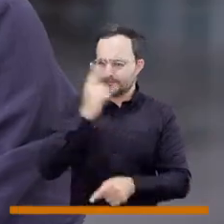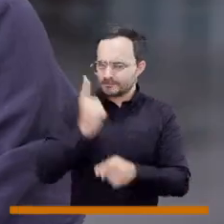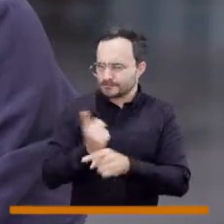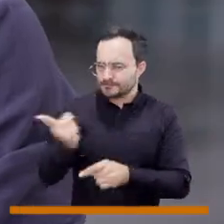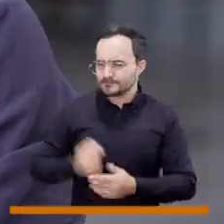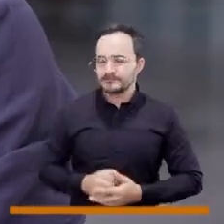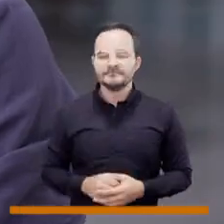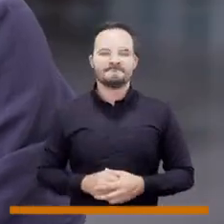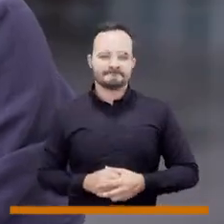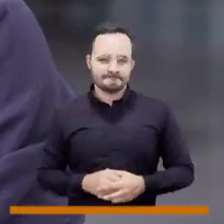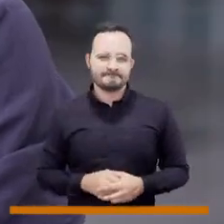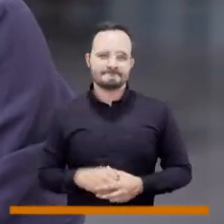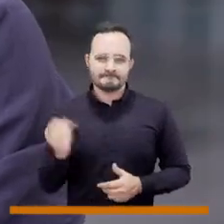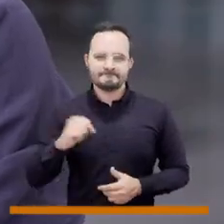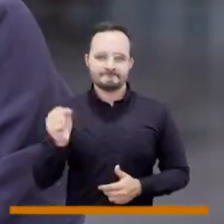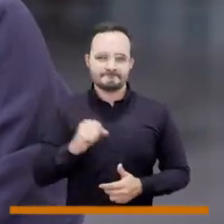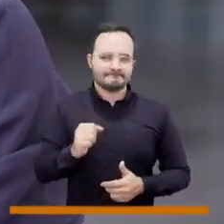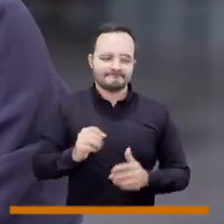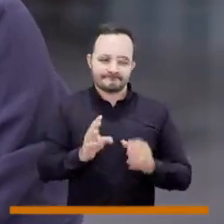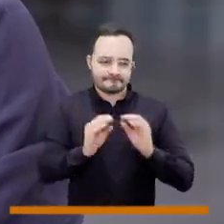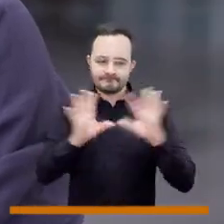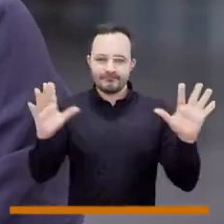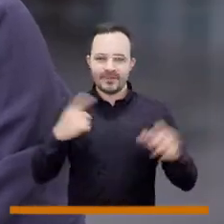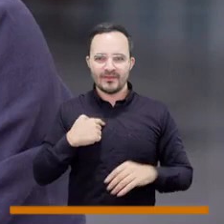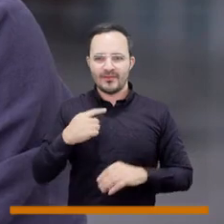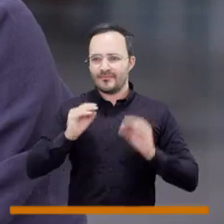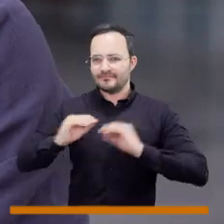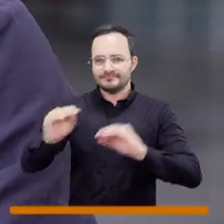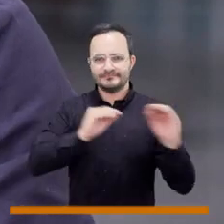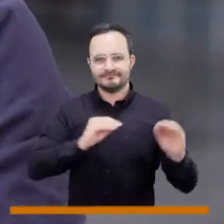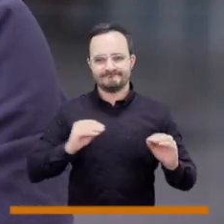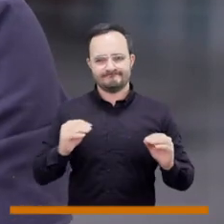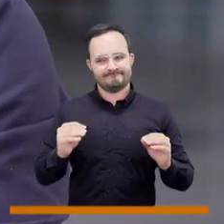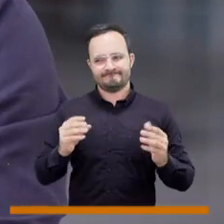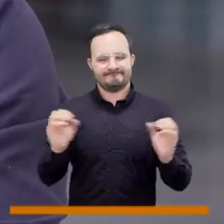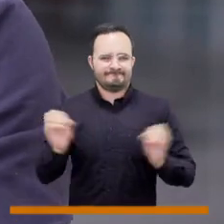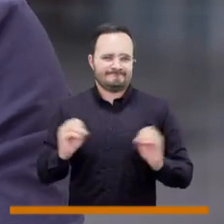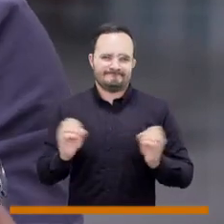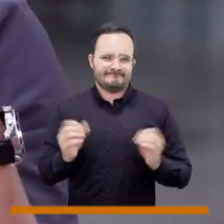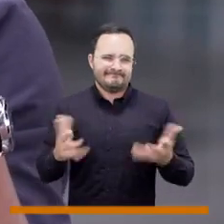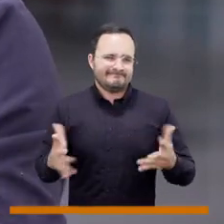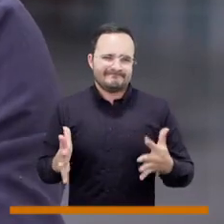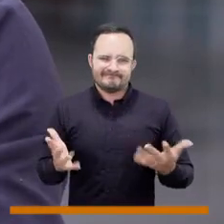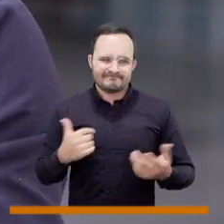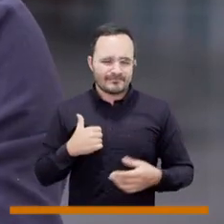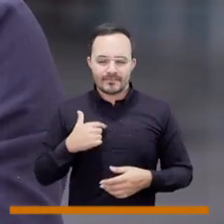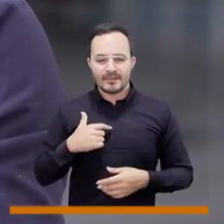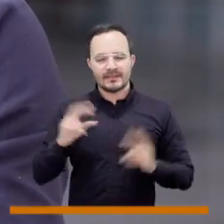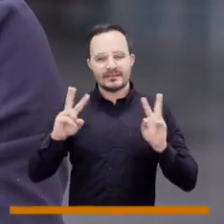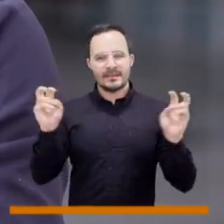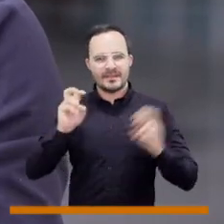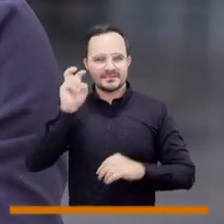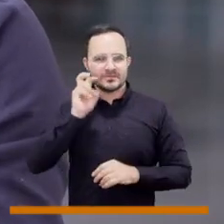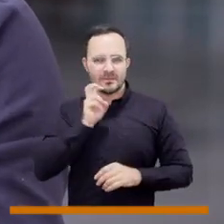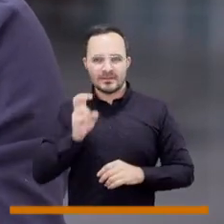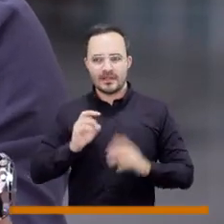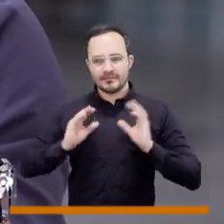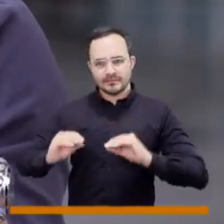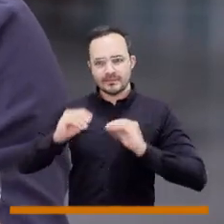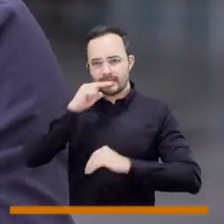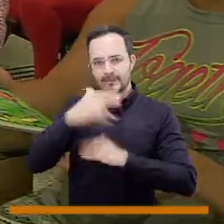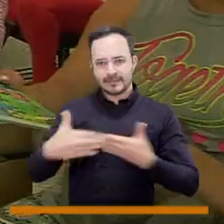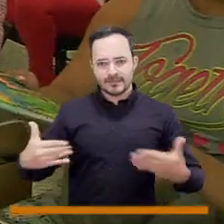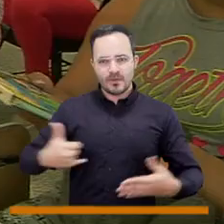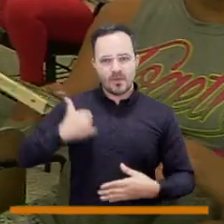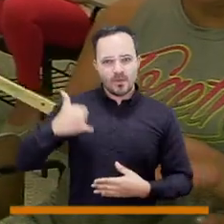Sí, hoy yo creo que ha faltado educación, una mejor educación sexual en los niños,